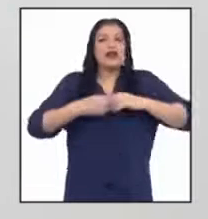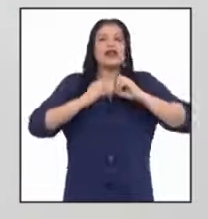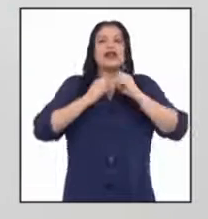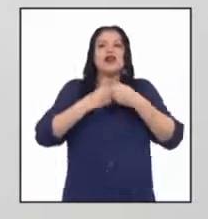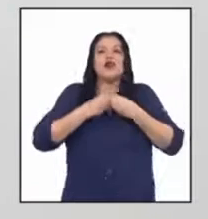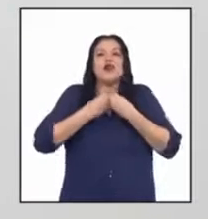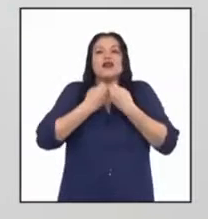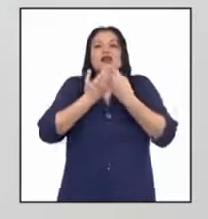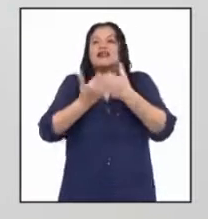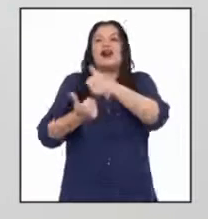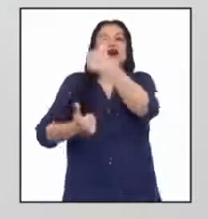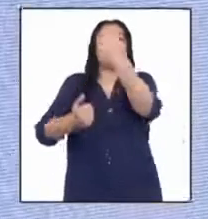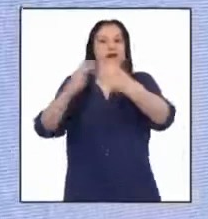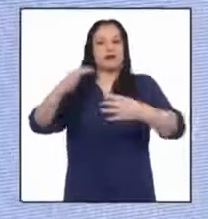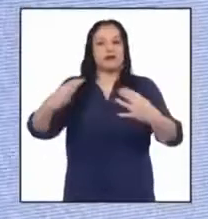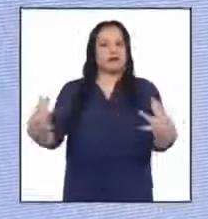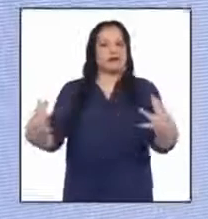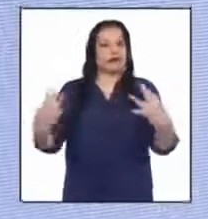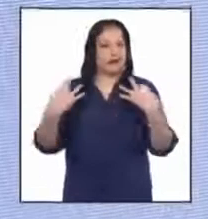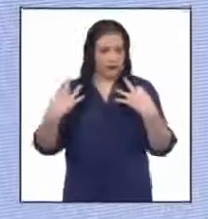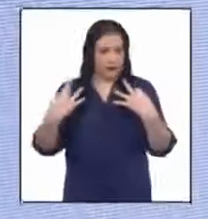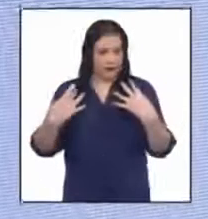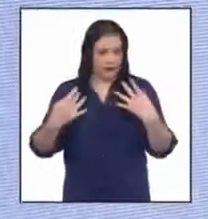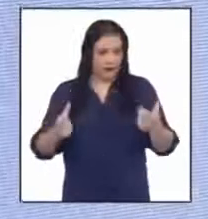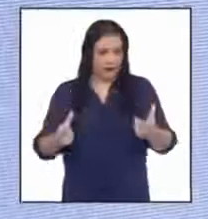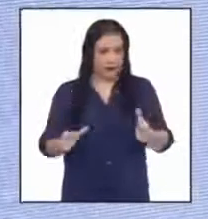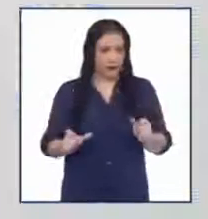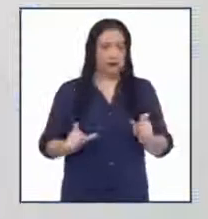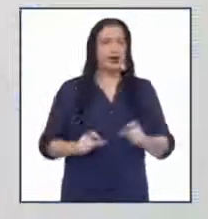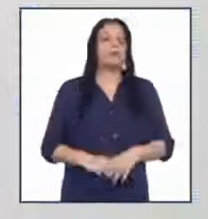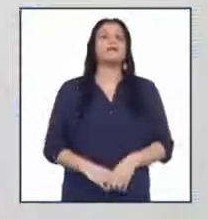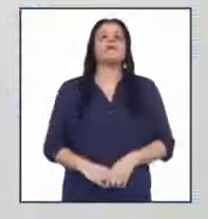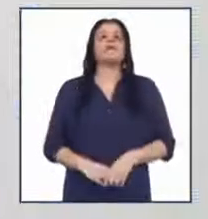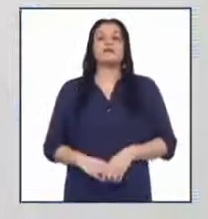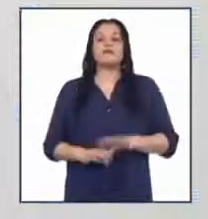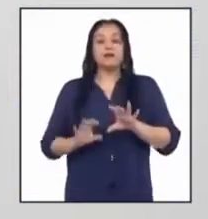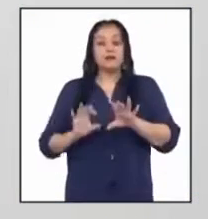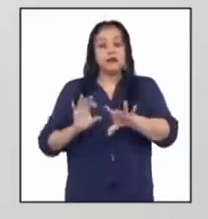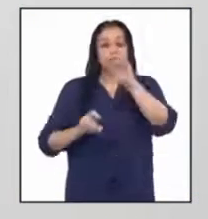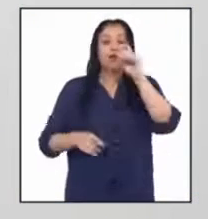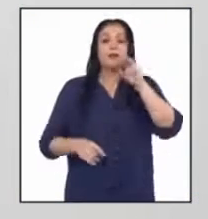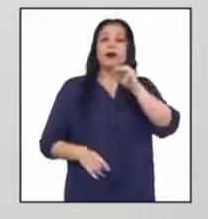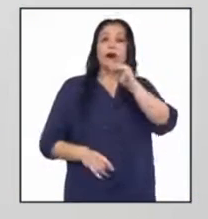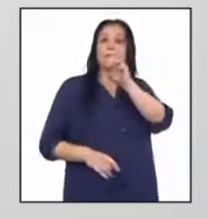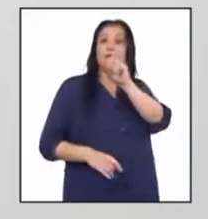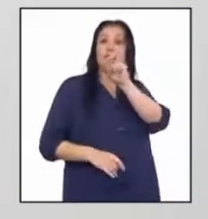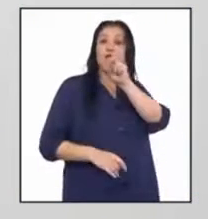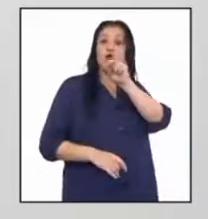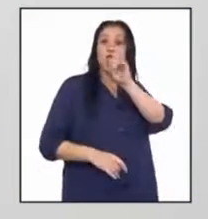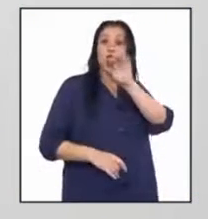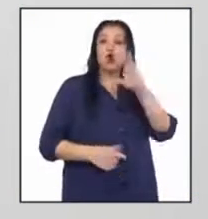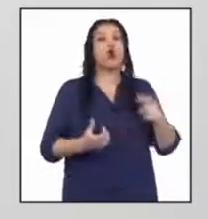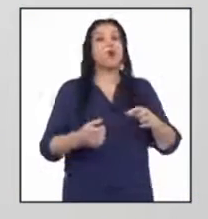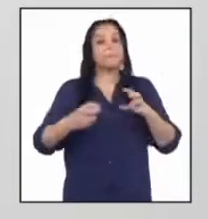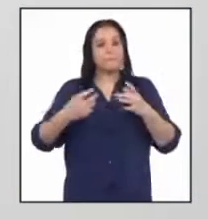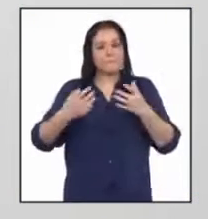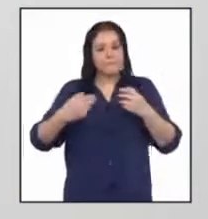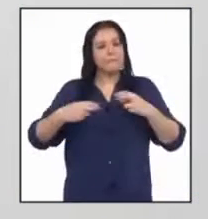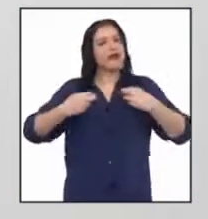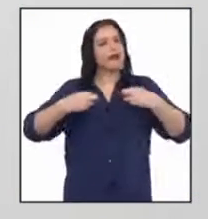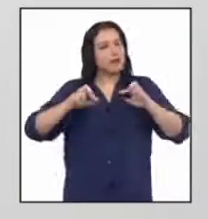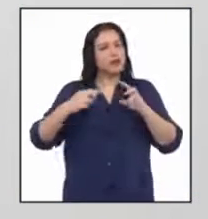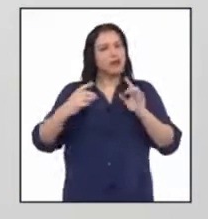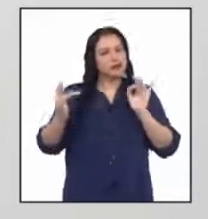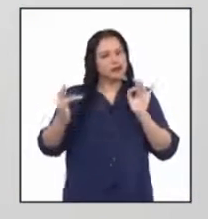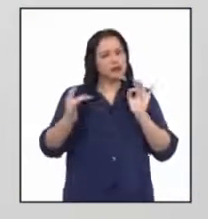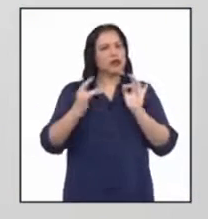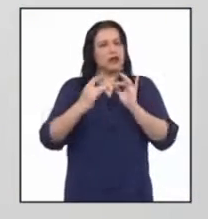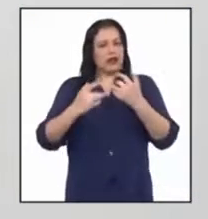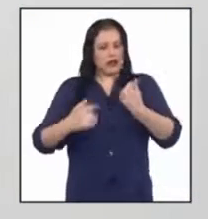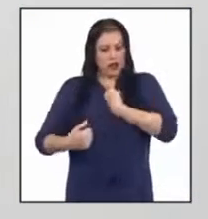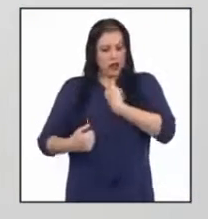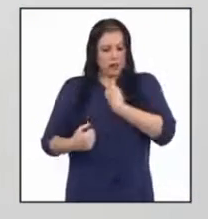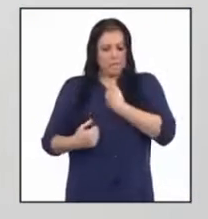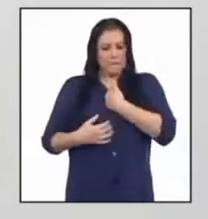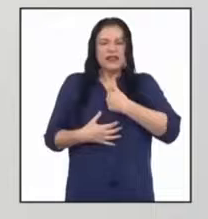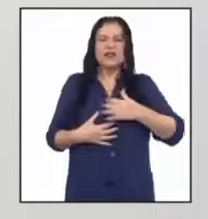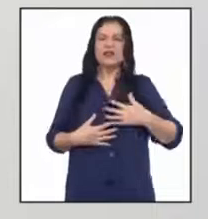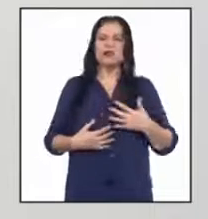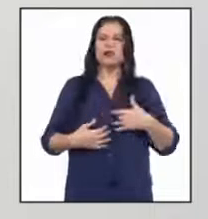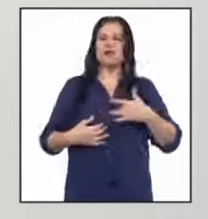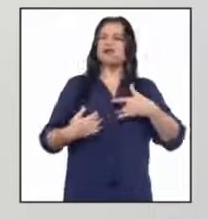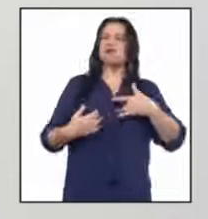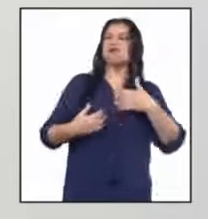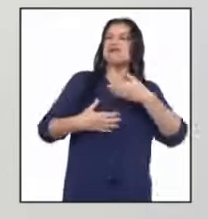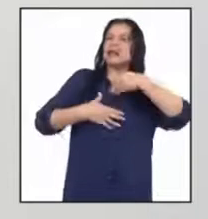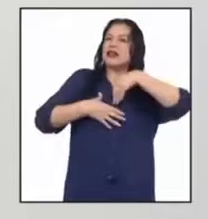otras personas, cosas o personajes. Encontramos que el monólogo permite una conexión con el interior de quien lo lleva a